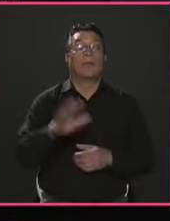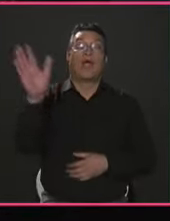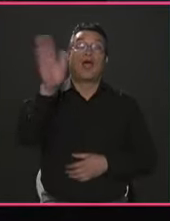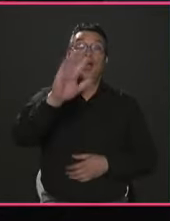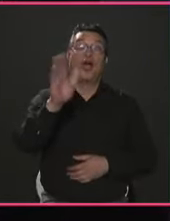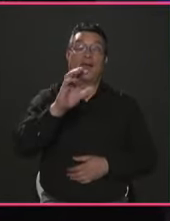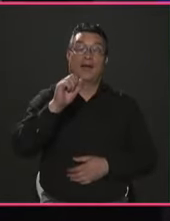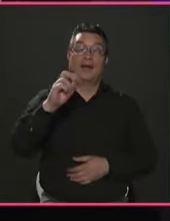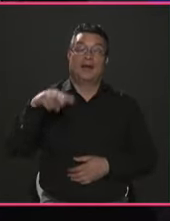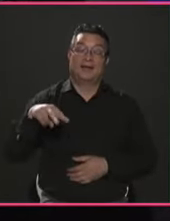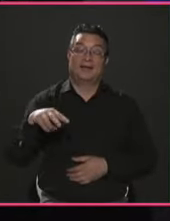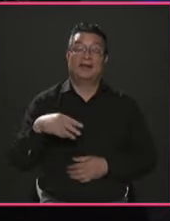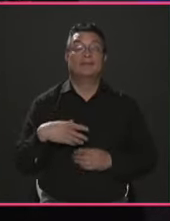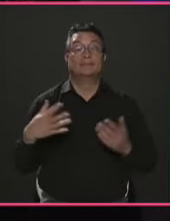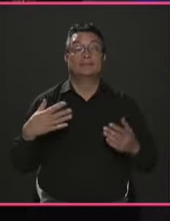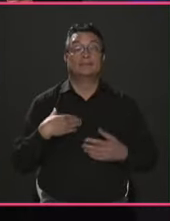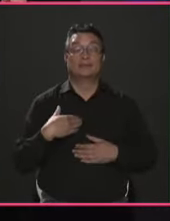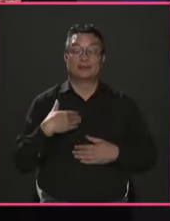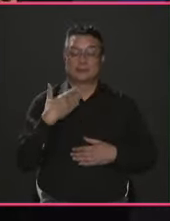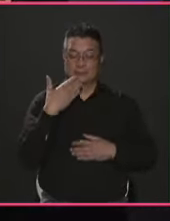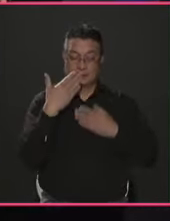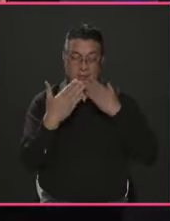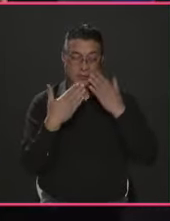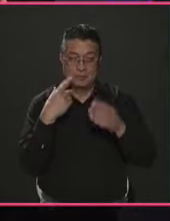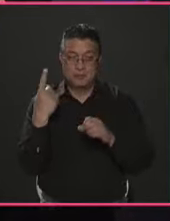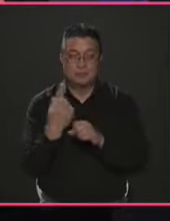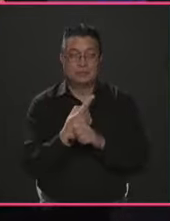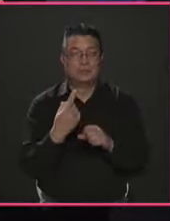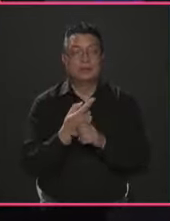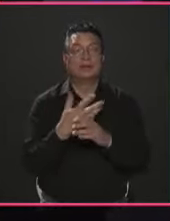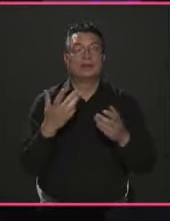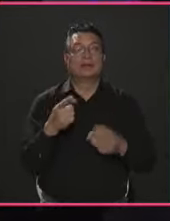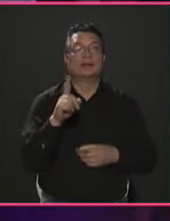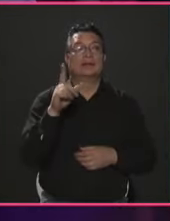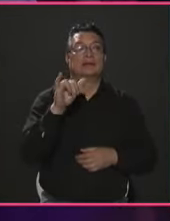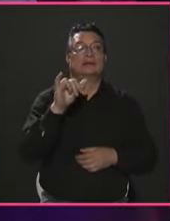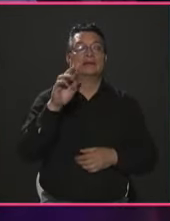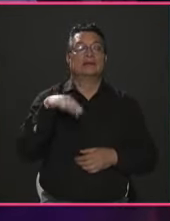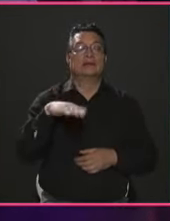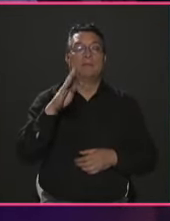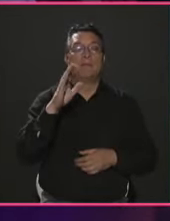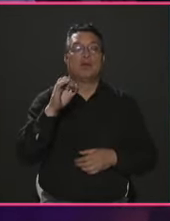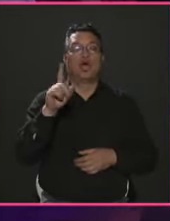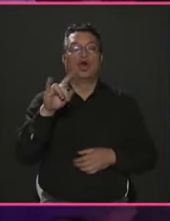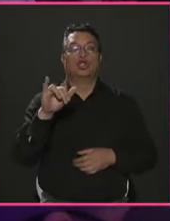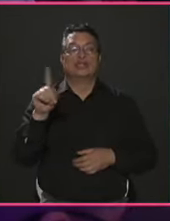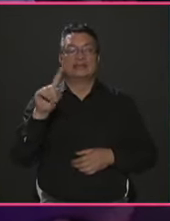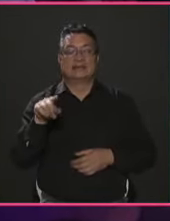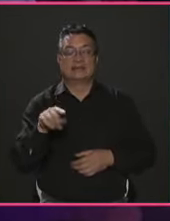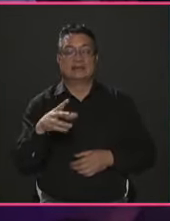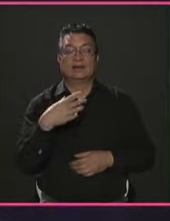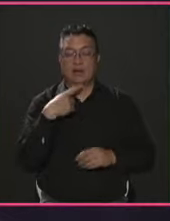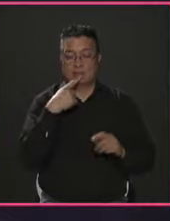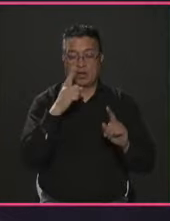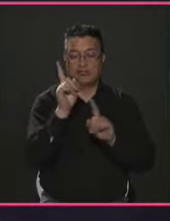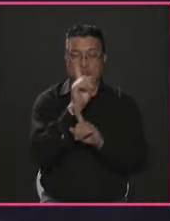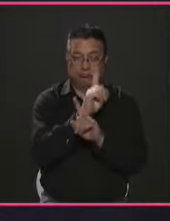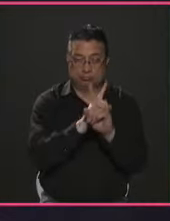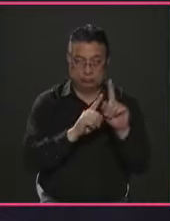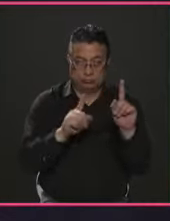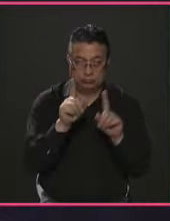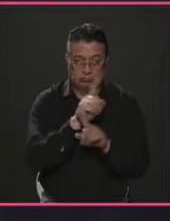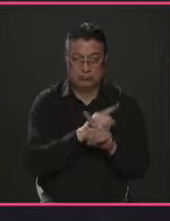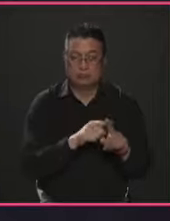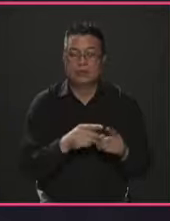Hola les voy a hablar de simbiosis Y tratar de convencerlos de